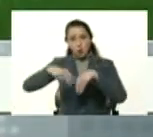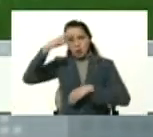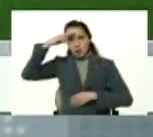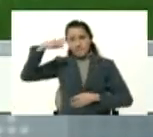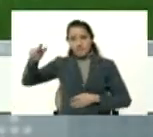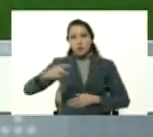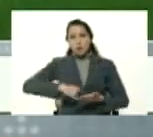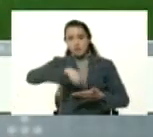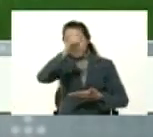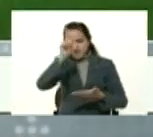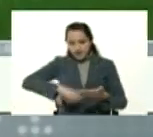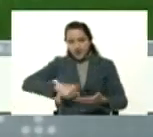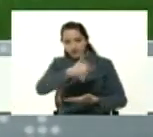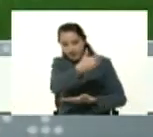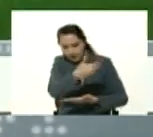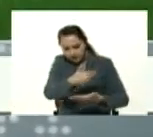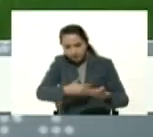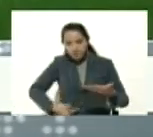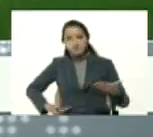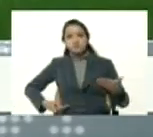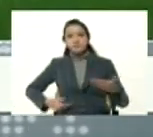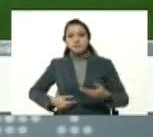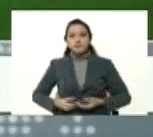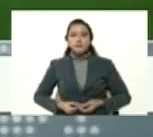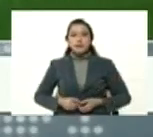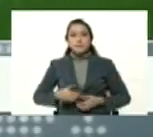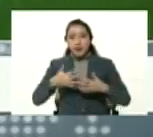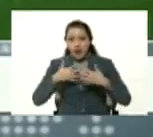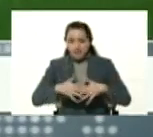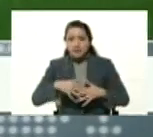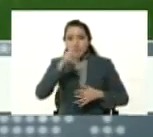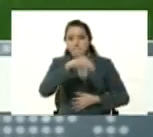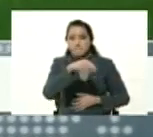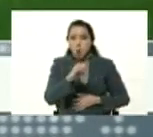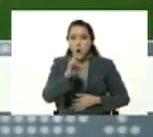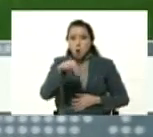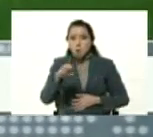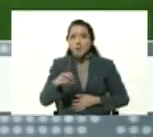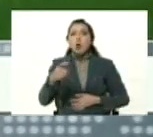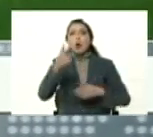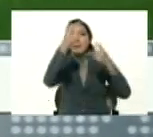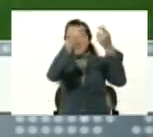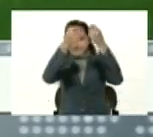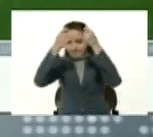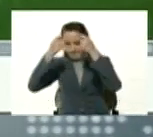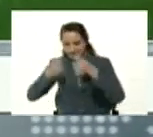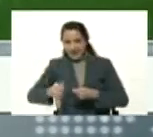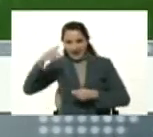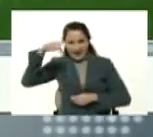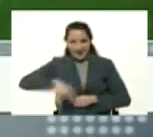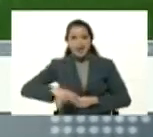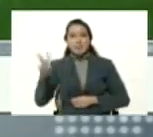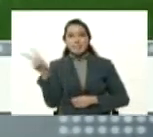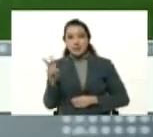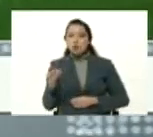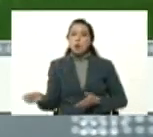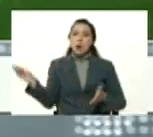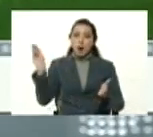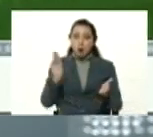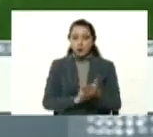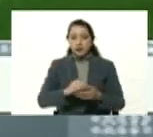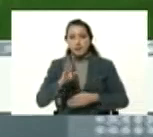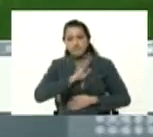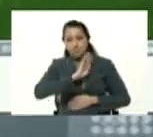la firma de un documento para que la empresa Monómeros se le regrese a su dueño, a Pequibem,